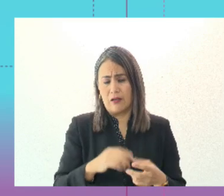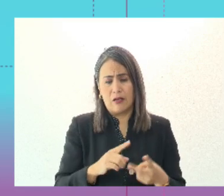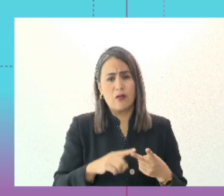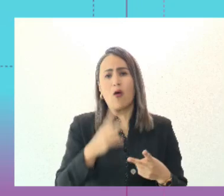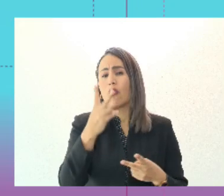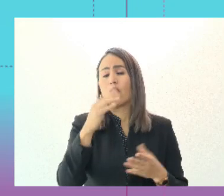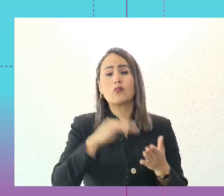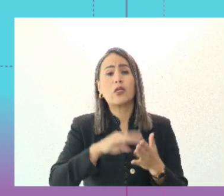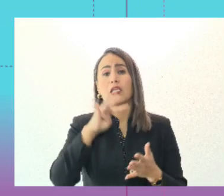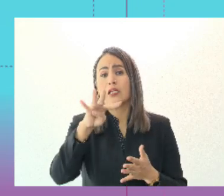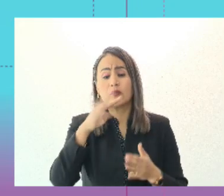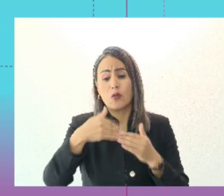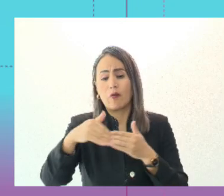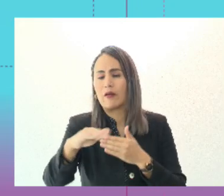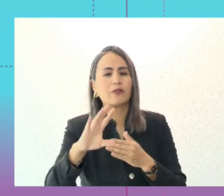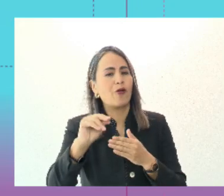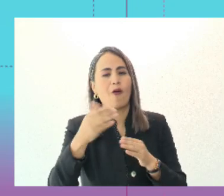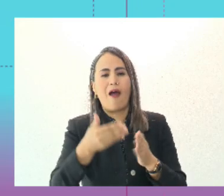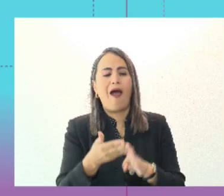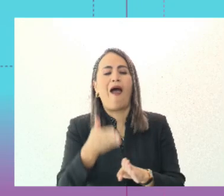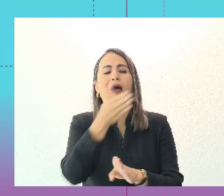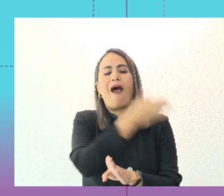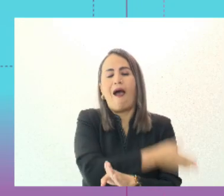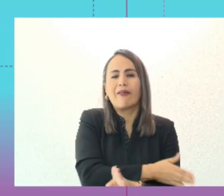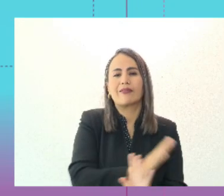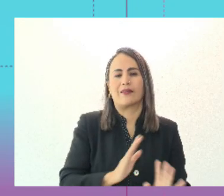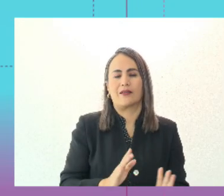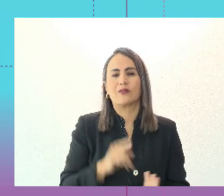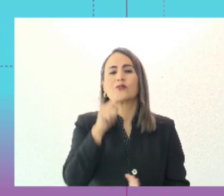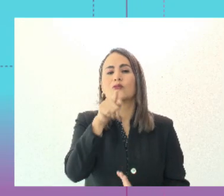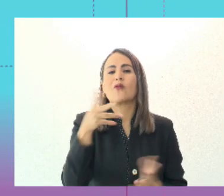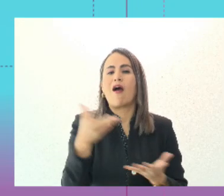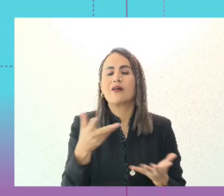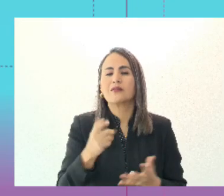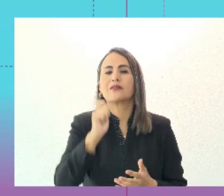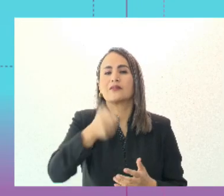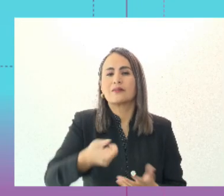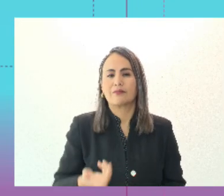del 2010, no, esto ya estaba, ¿y qué hiciste, no?